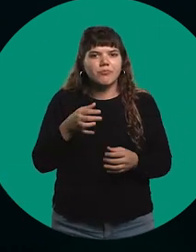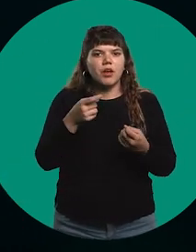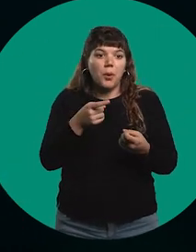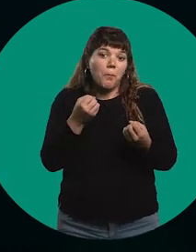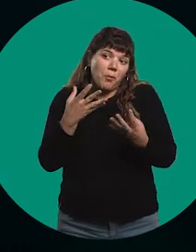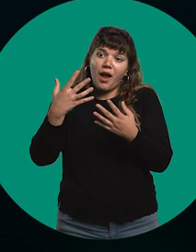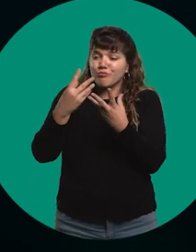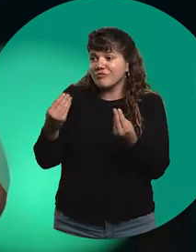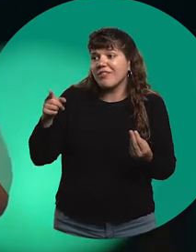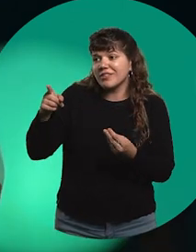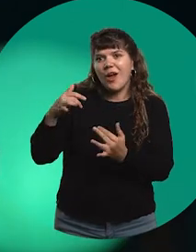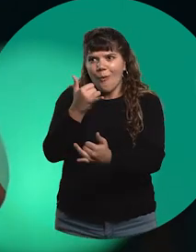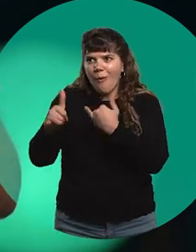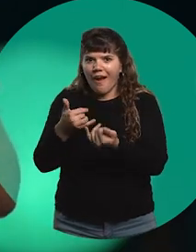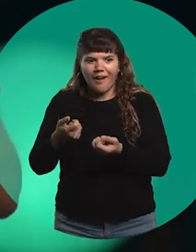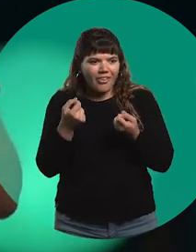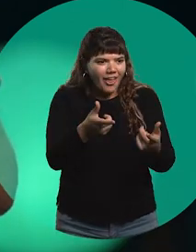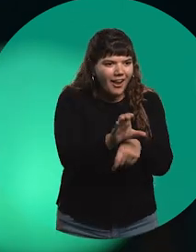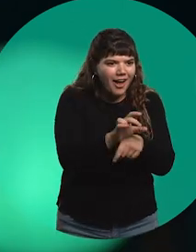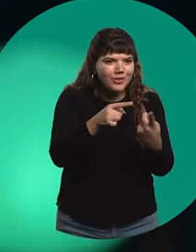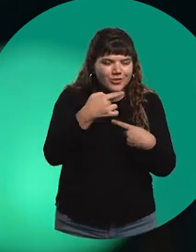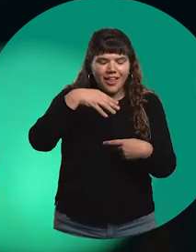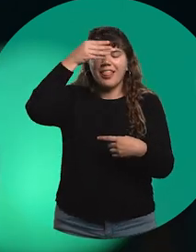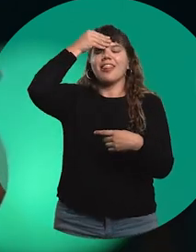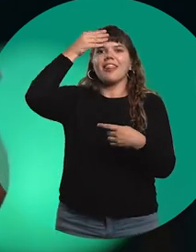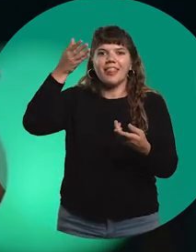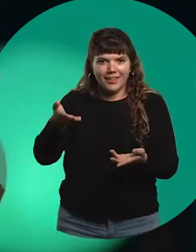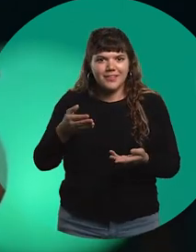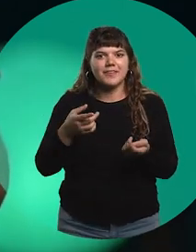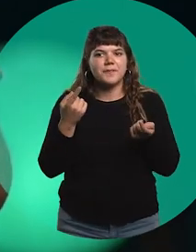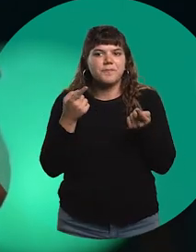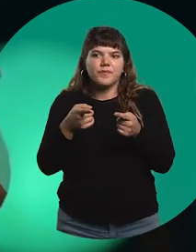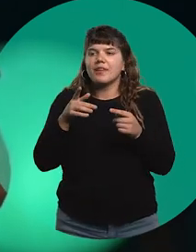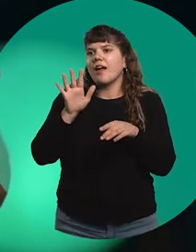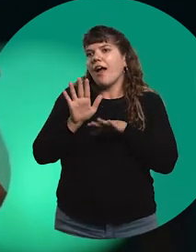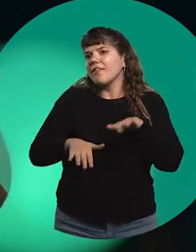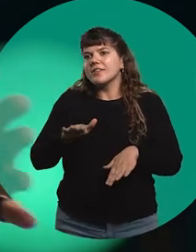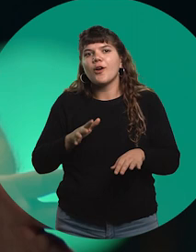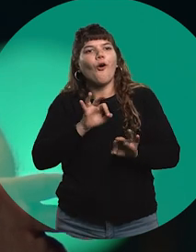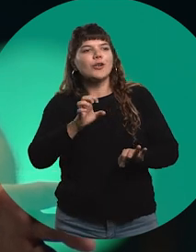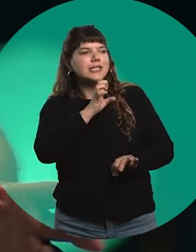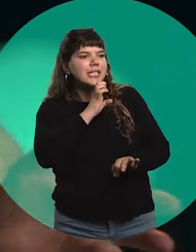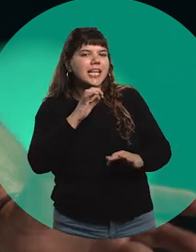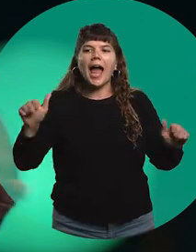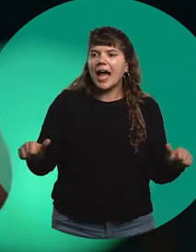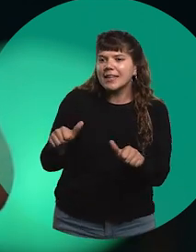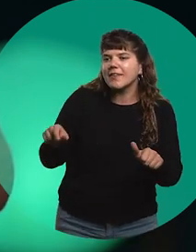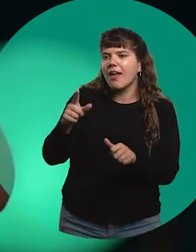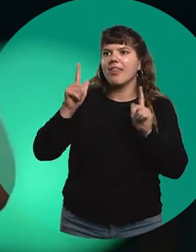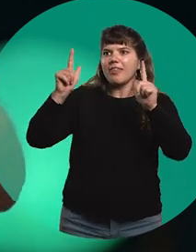por su componente lúdico y algunos eran porque, bueno, eran muy serios y, bueno, ese chiste era esa actividad